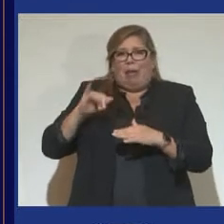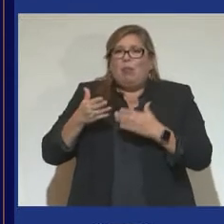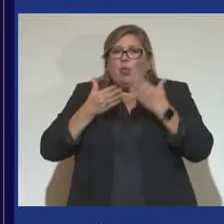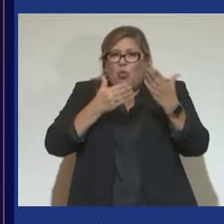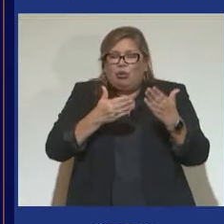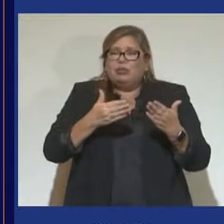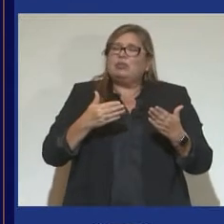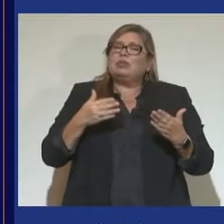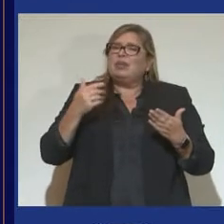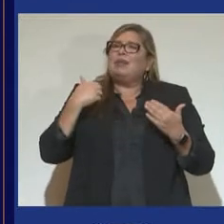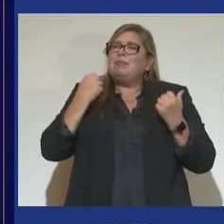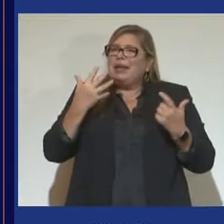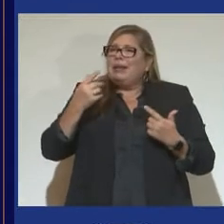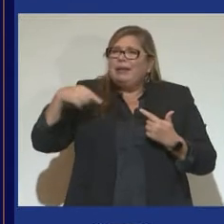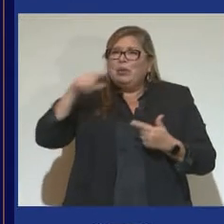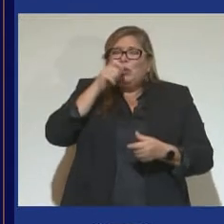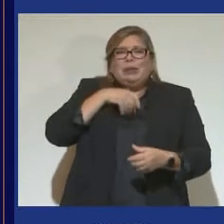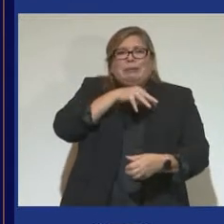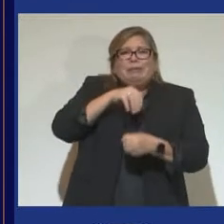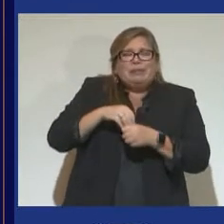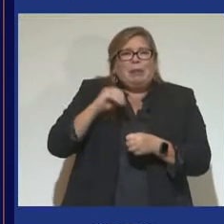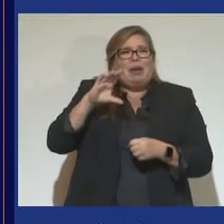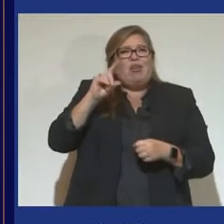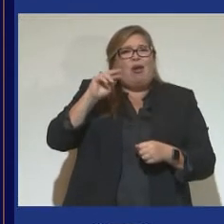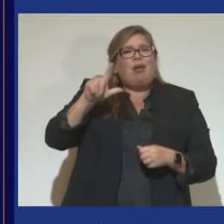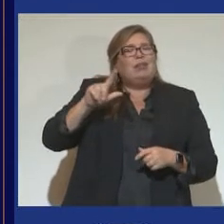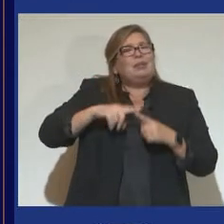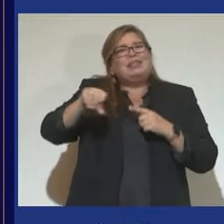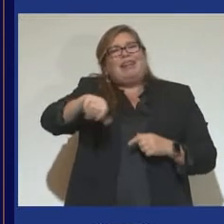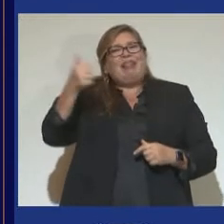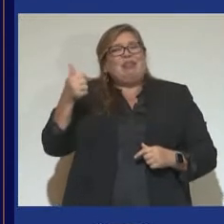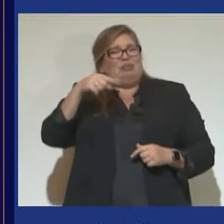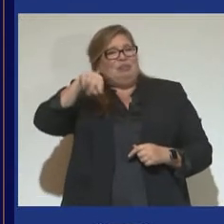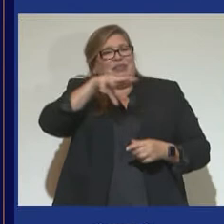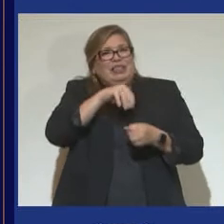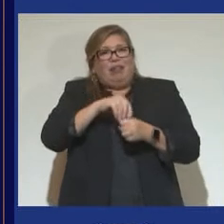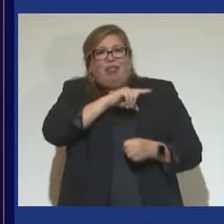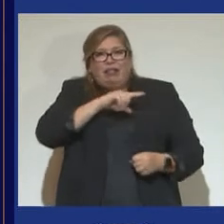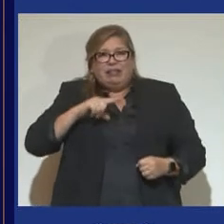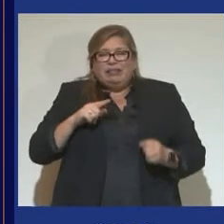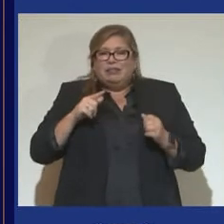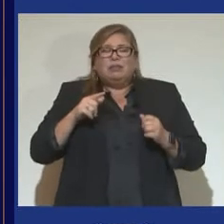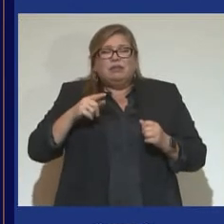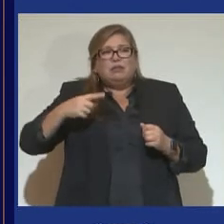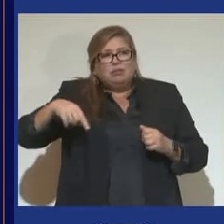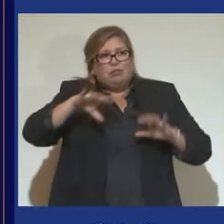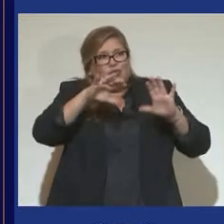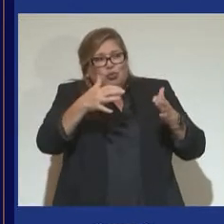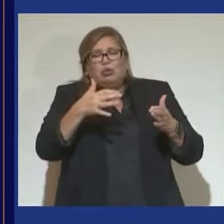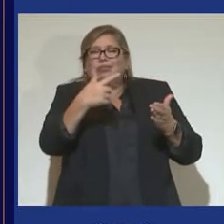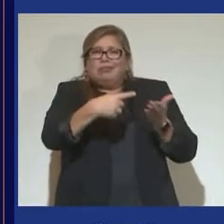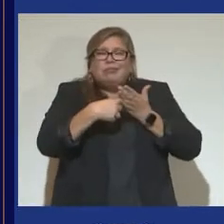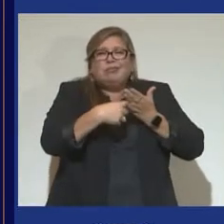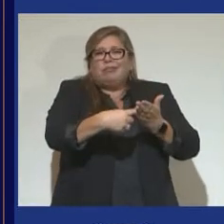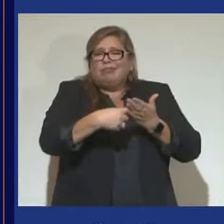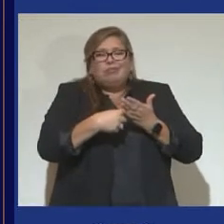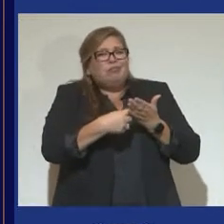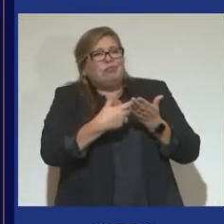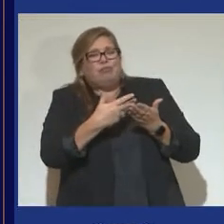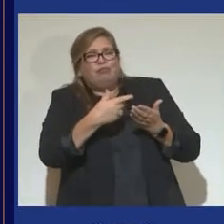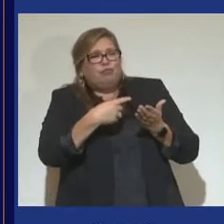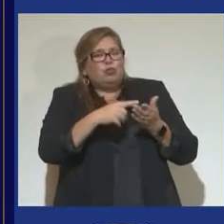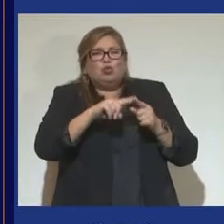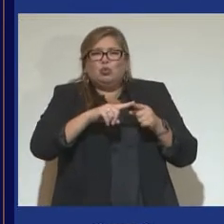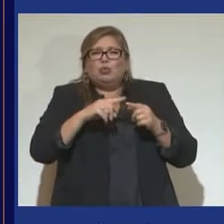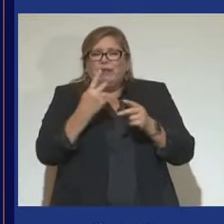su alimento sus ideas en esto han sido importantísimas en esto y pues ha habido varias